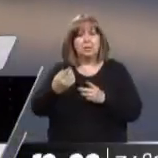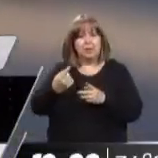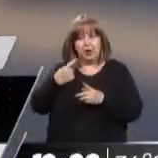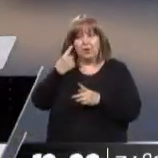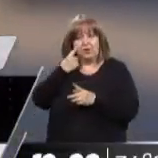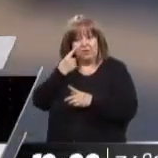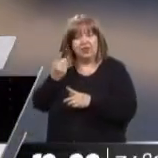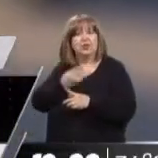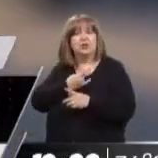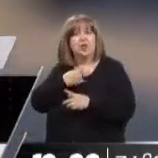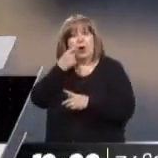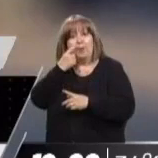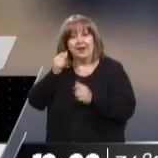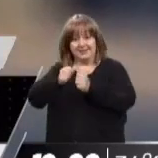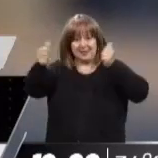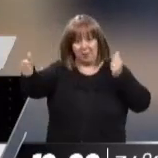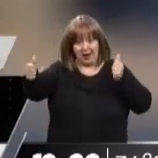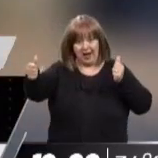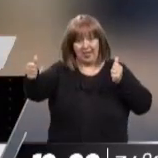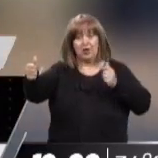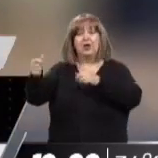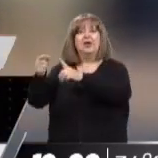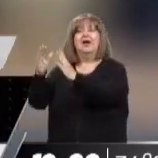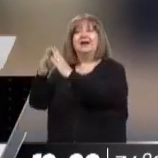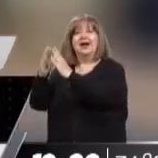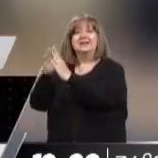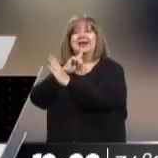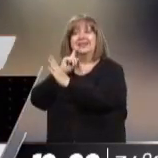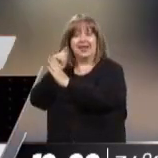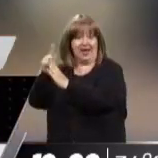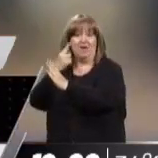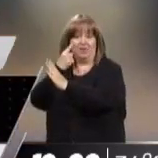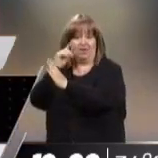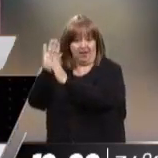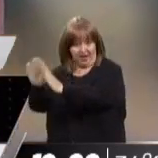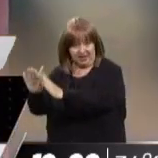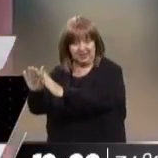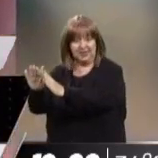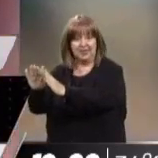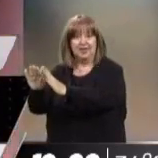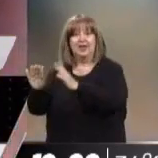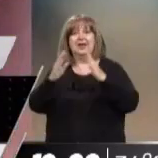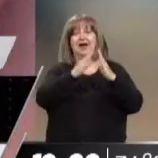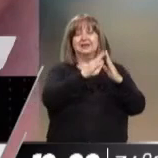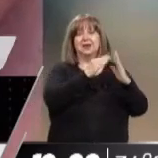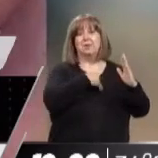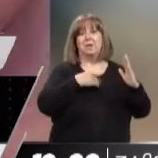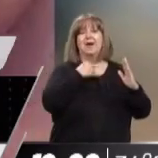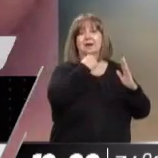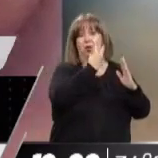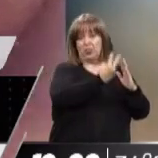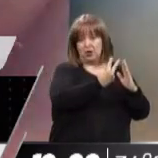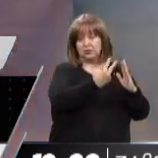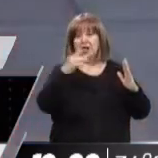casa de una tía. Claro, ahora vamos a escuchar a una persona muy cercana a él que da cuenta del lugar donde